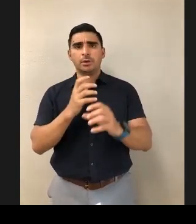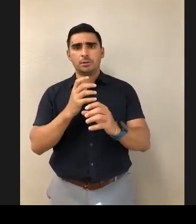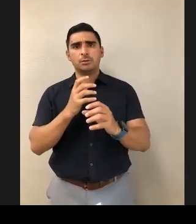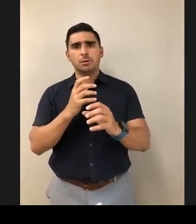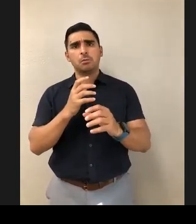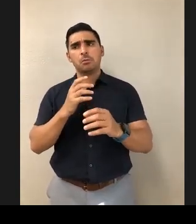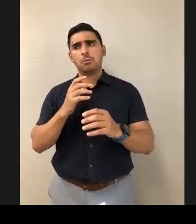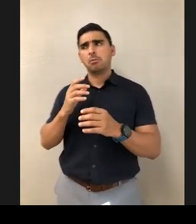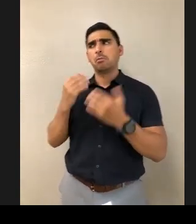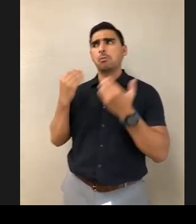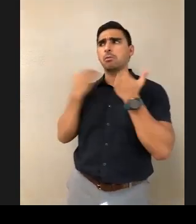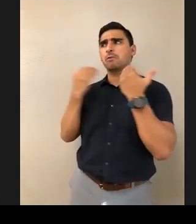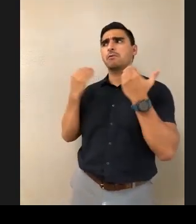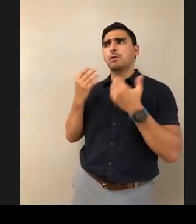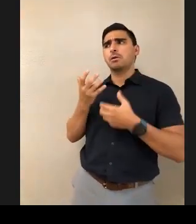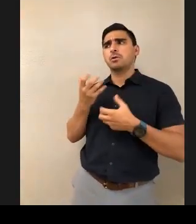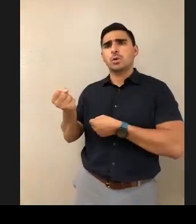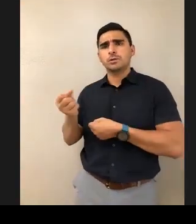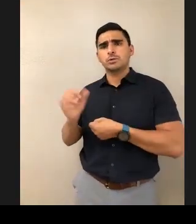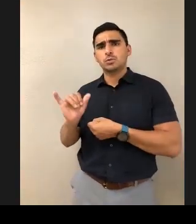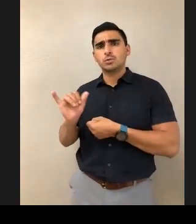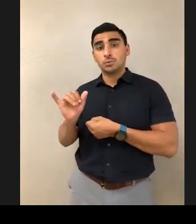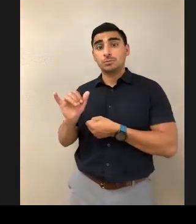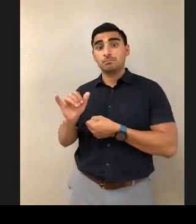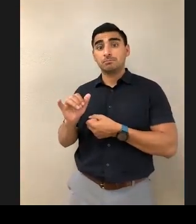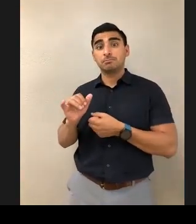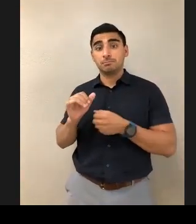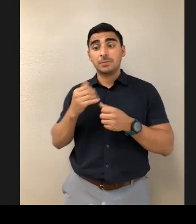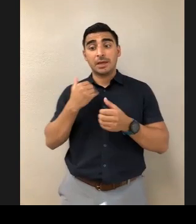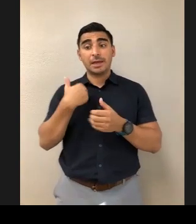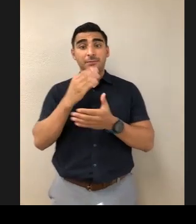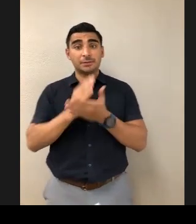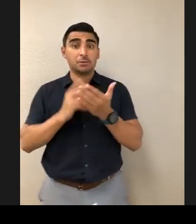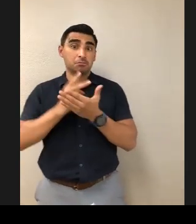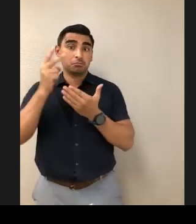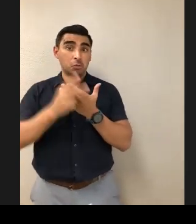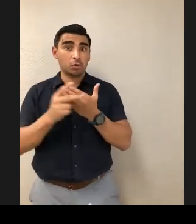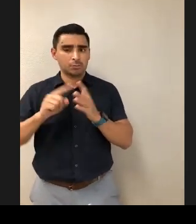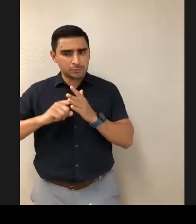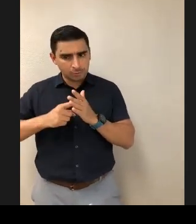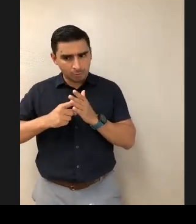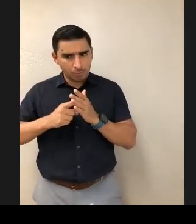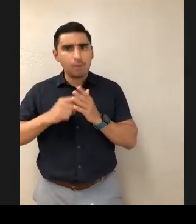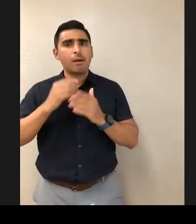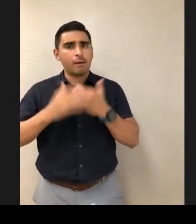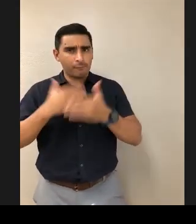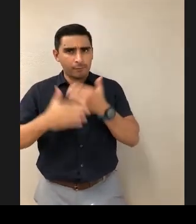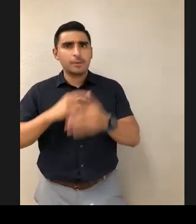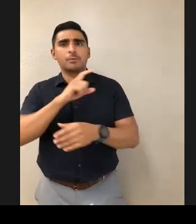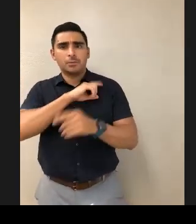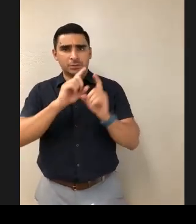hay iniciativas que pueden comenzar que lentamente